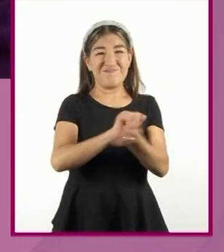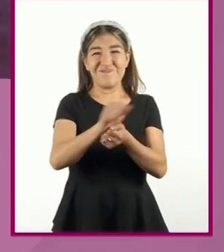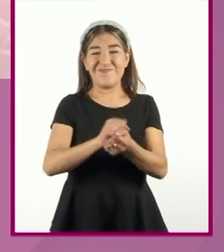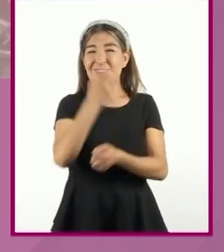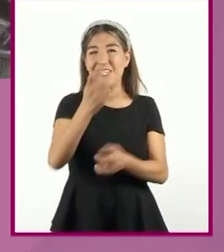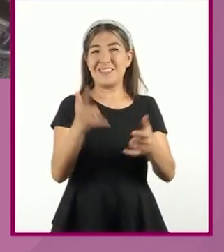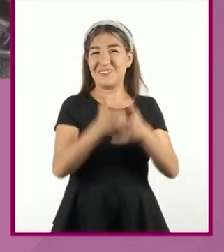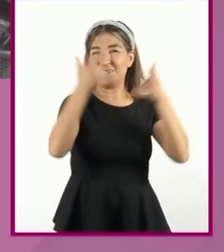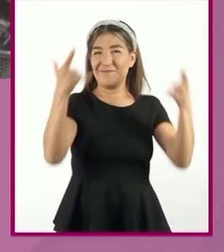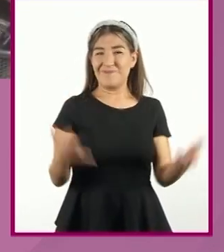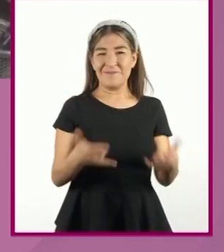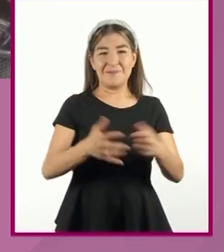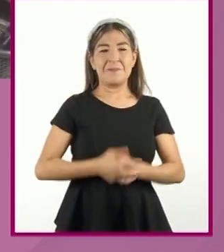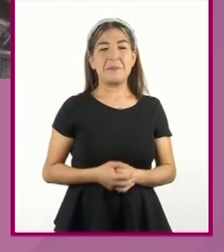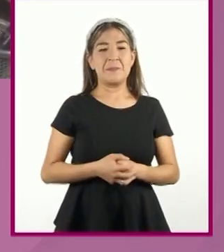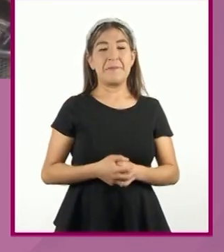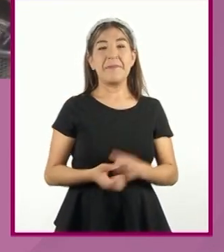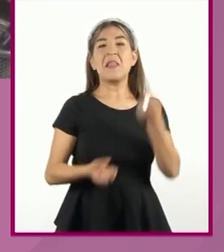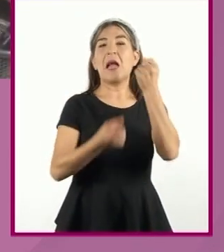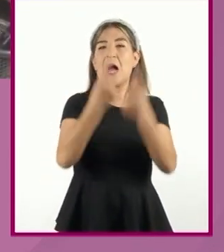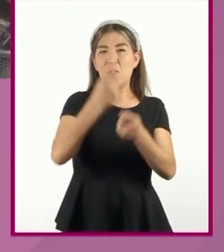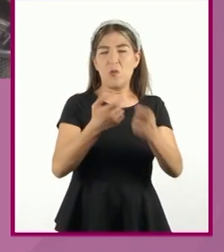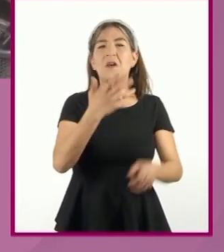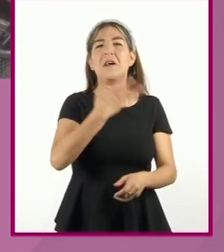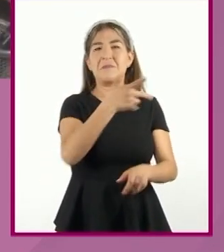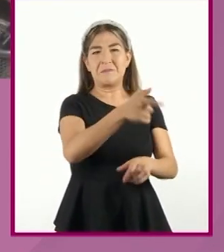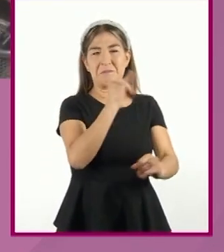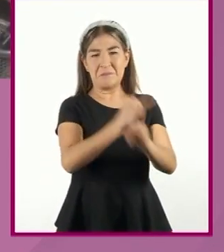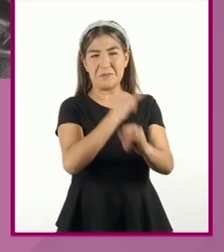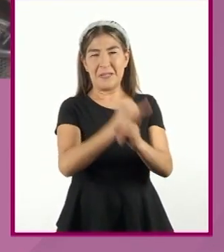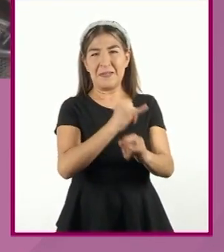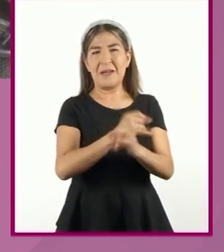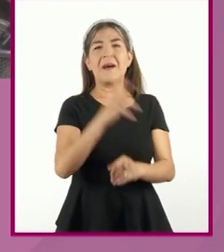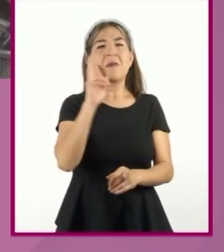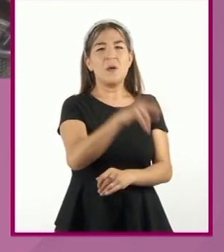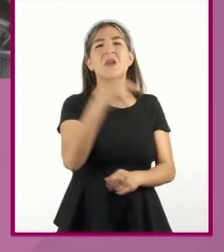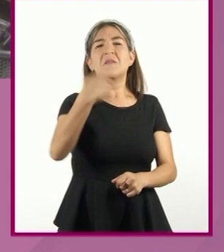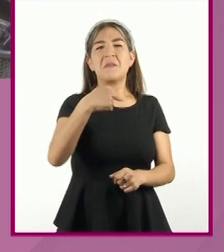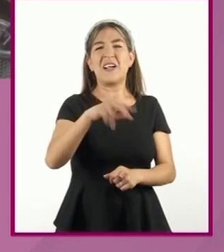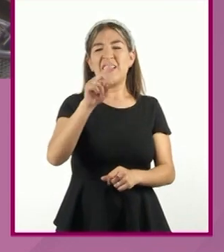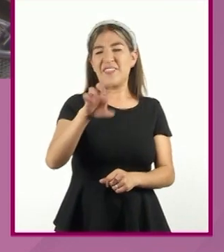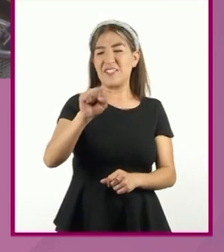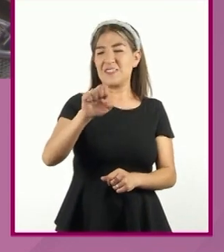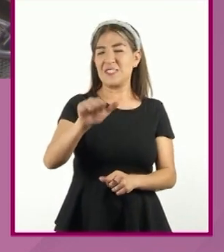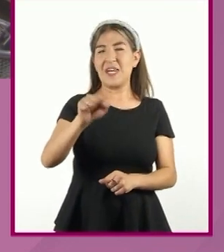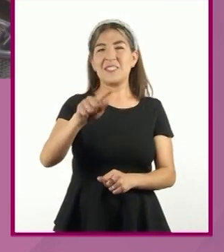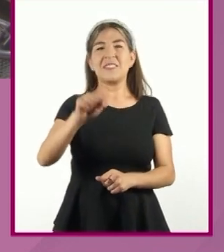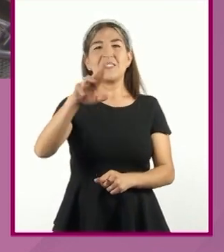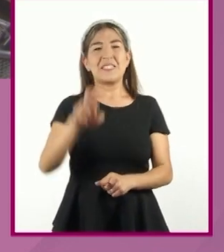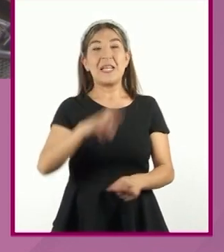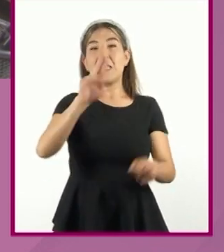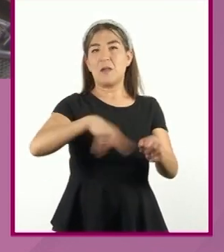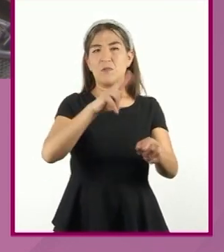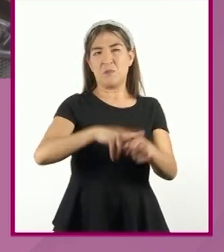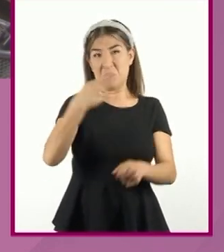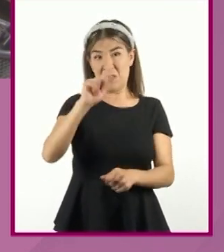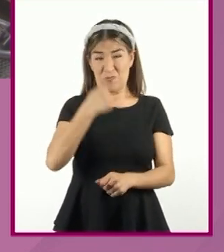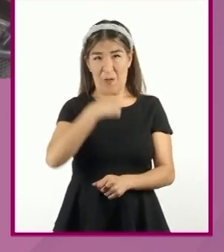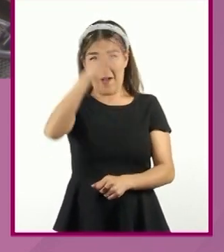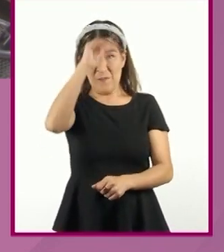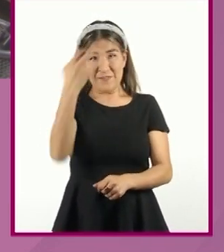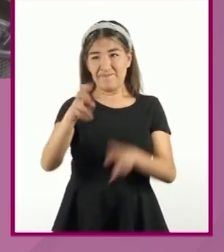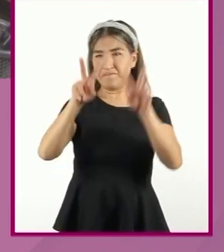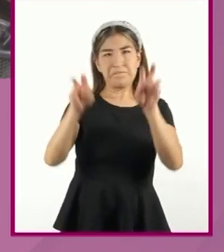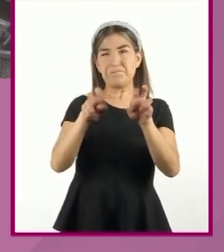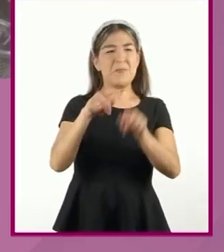historia. En algunas páginas de internet que consultamos los llaman desastres naturales, pero no estoy de acuerdo con ello.